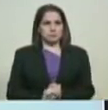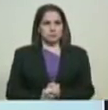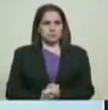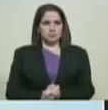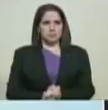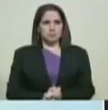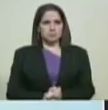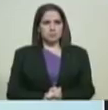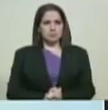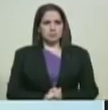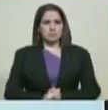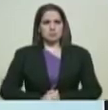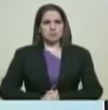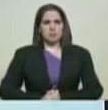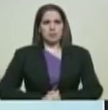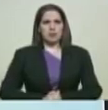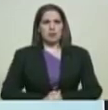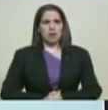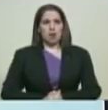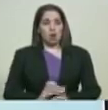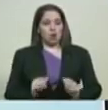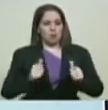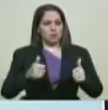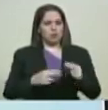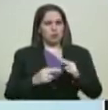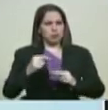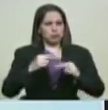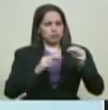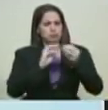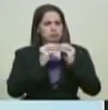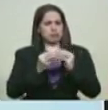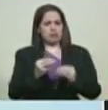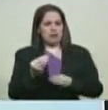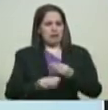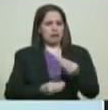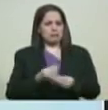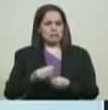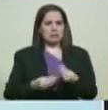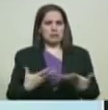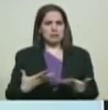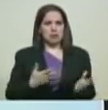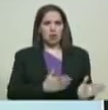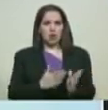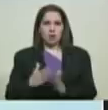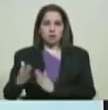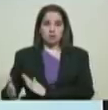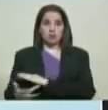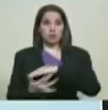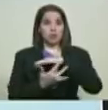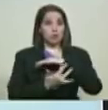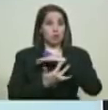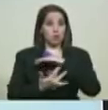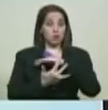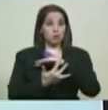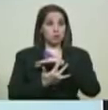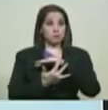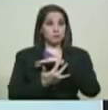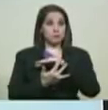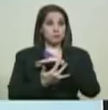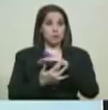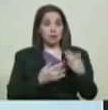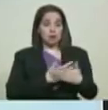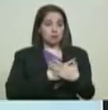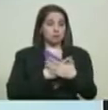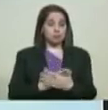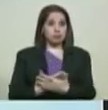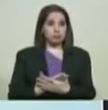Y empezó a construirse un sistema organizativo, tecnológico, de plenas